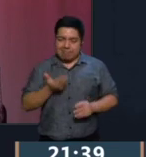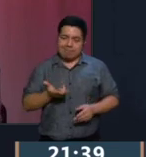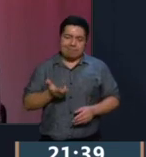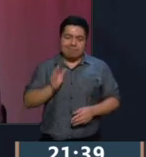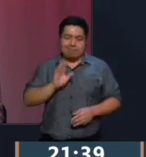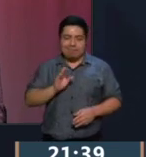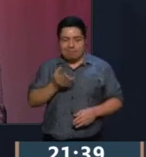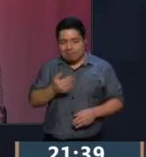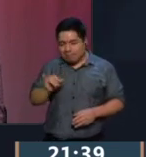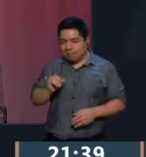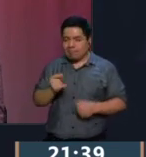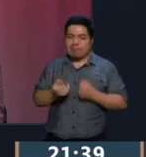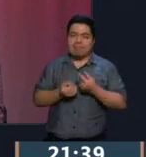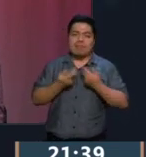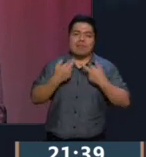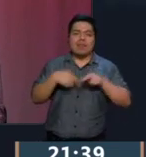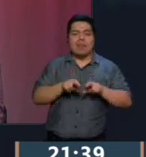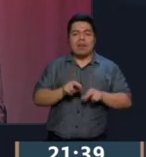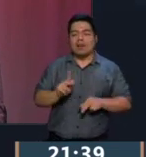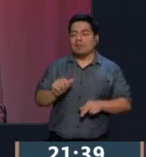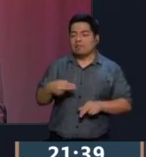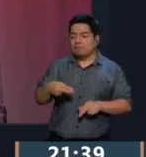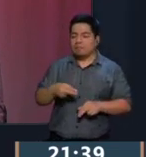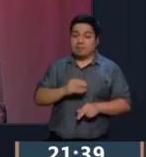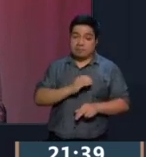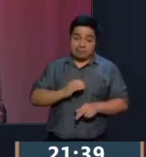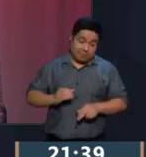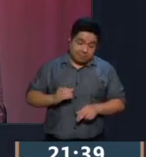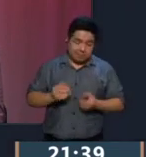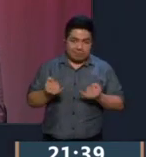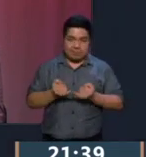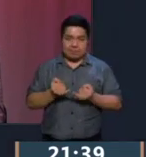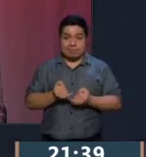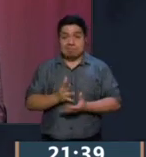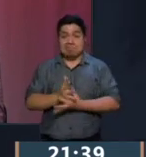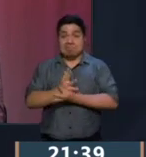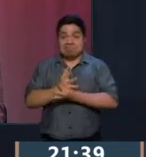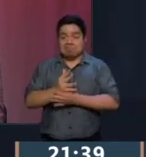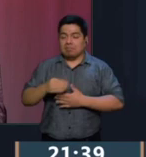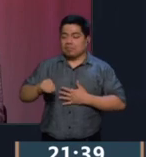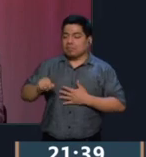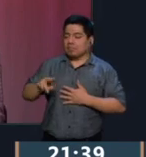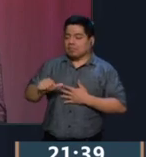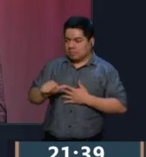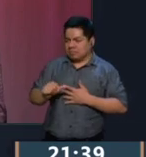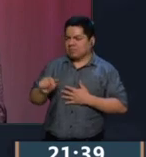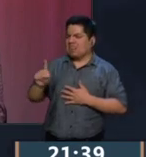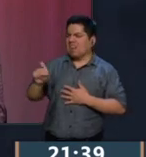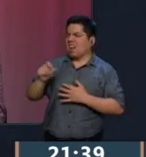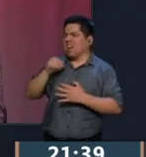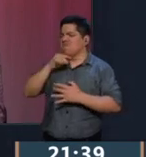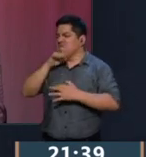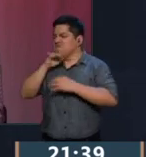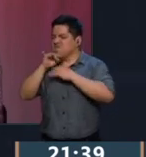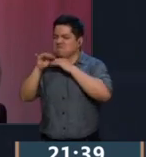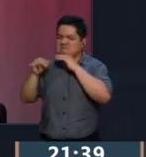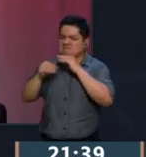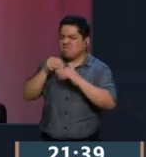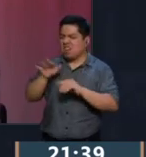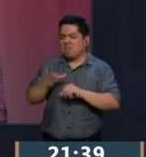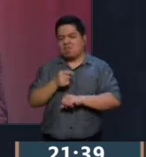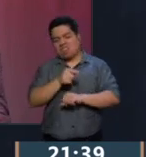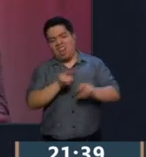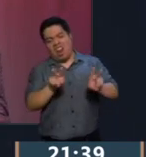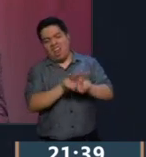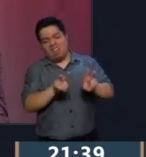porque hay representantes del PAN, candidatos incluso, que han dicho que Morena contaminó el agua porque no nos caen bien los vecinos